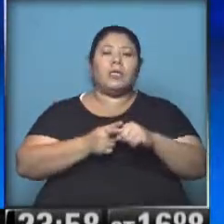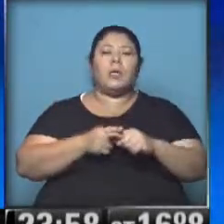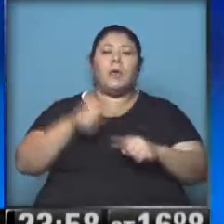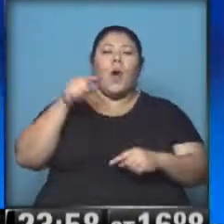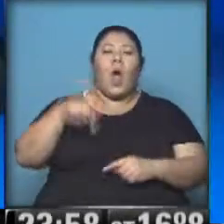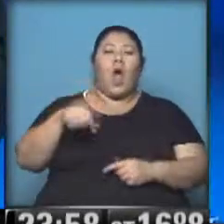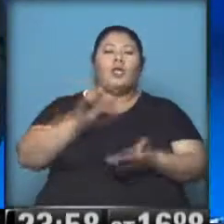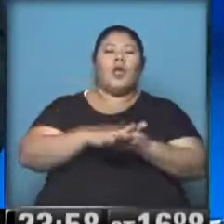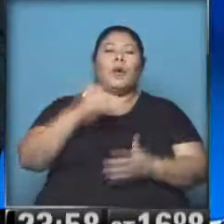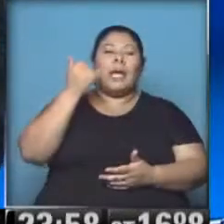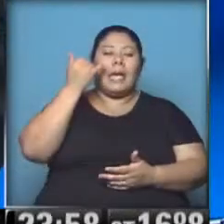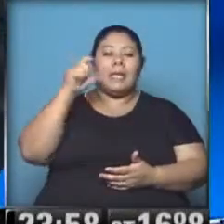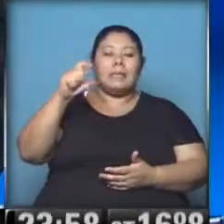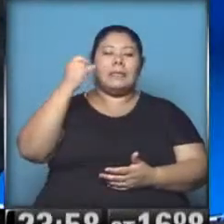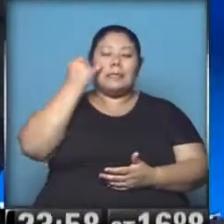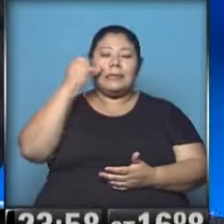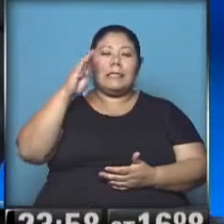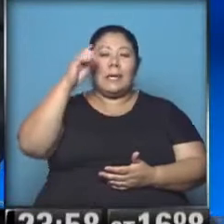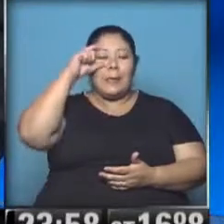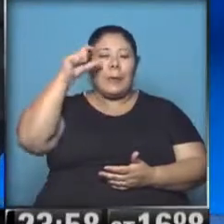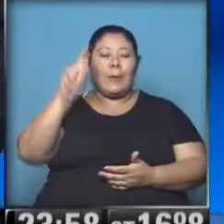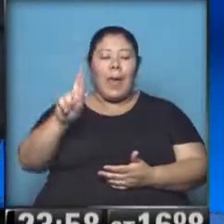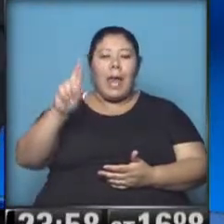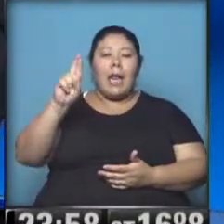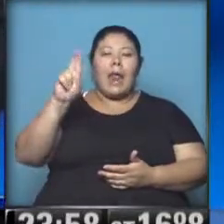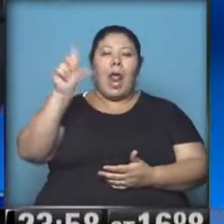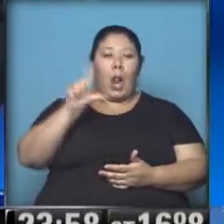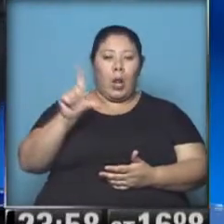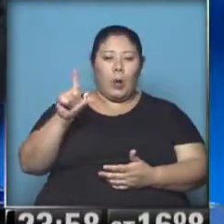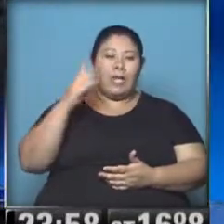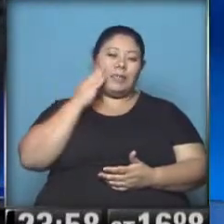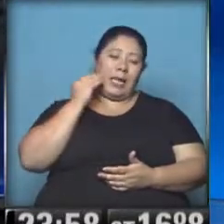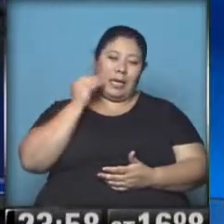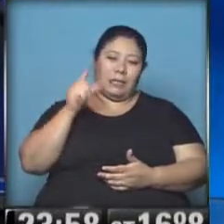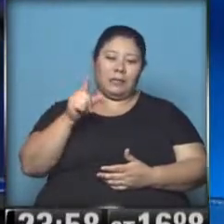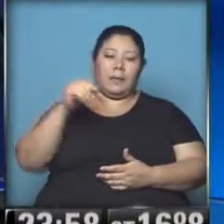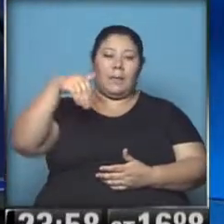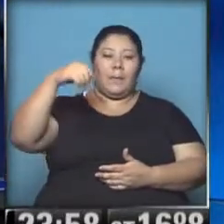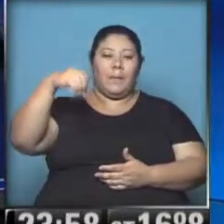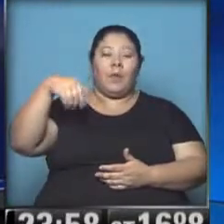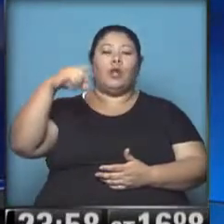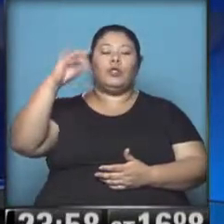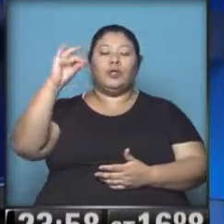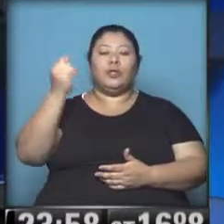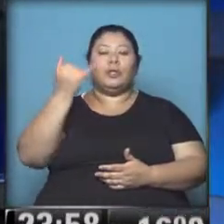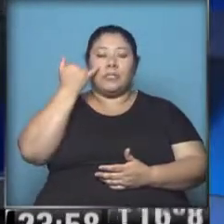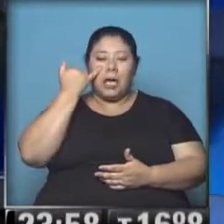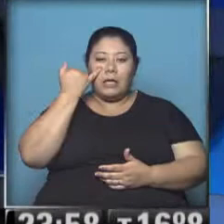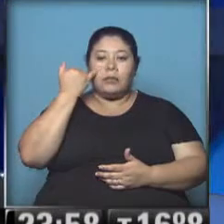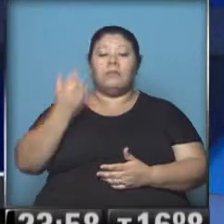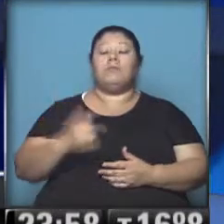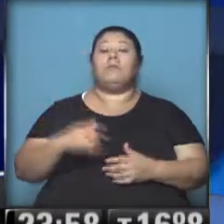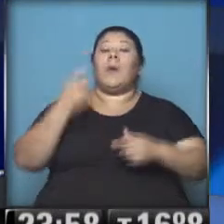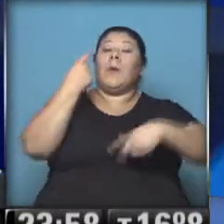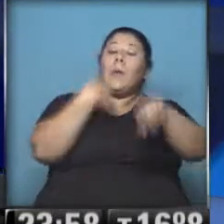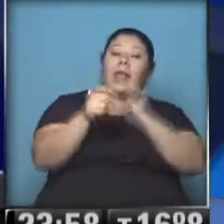situación de 24-48 horas en realidad, que algunos comercios lo siguen extendiendo, de ventas por internet, con en algunos casos muchos